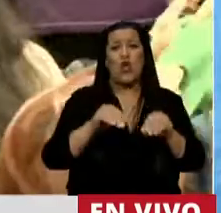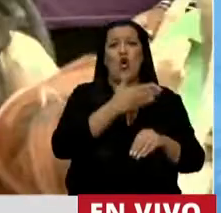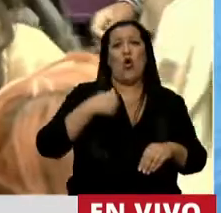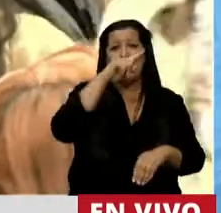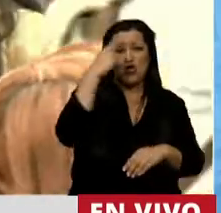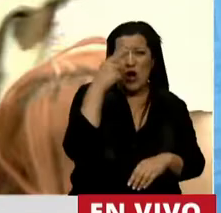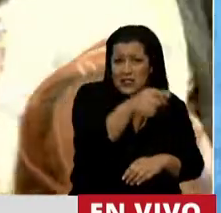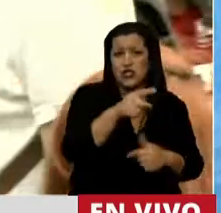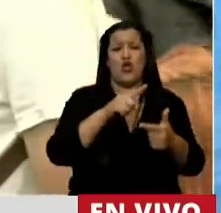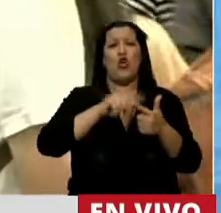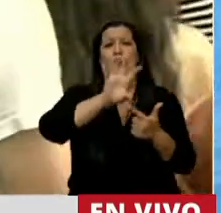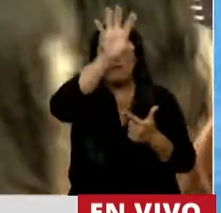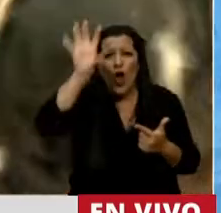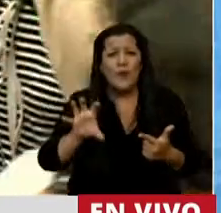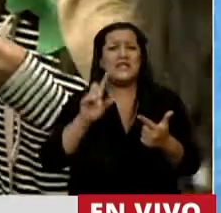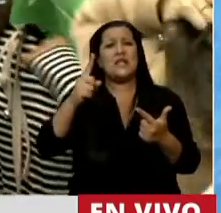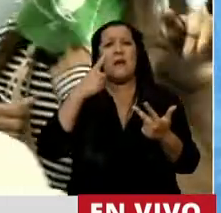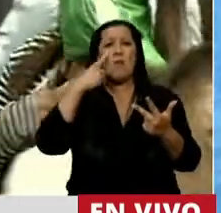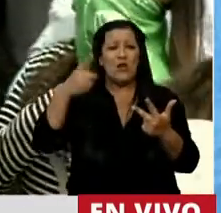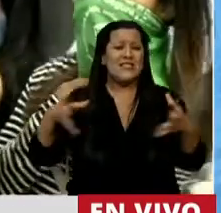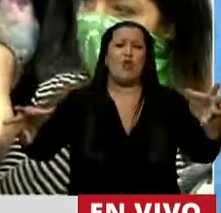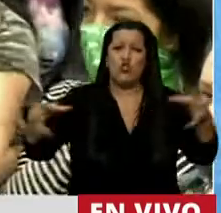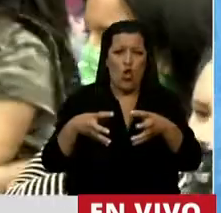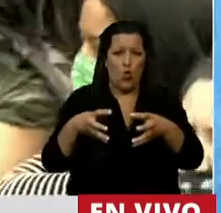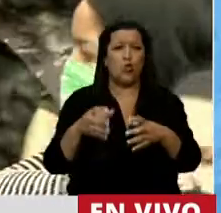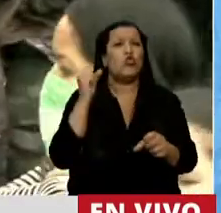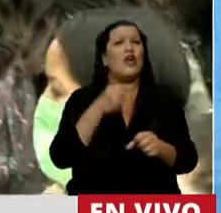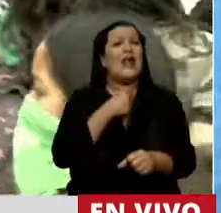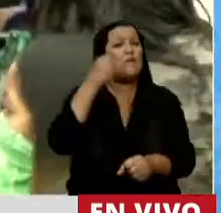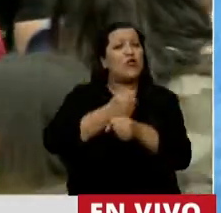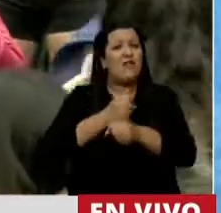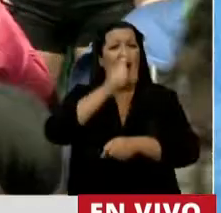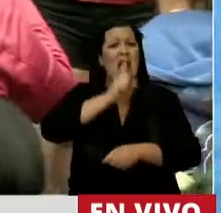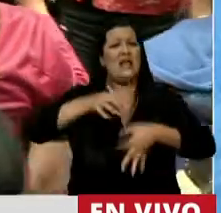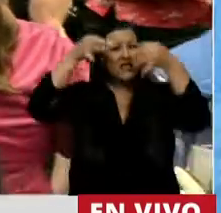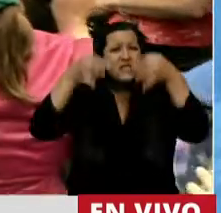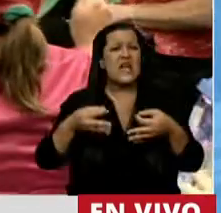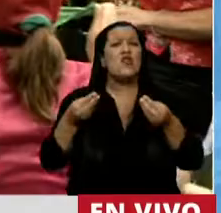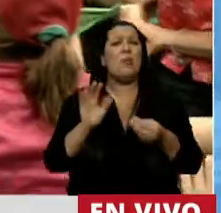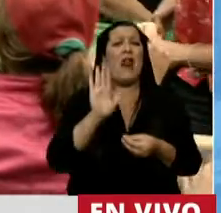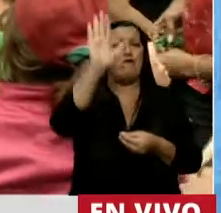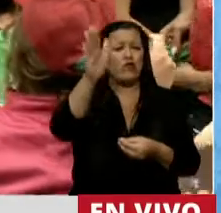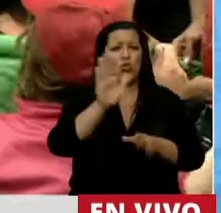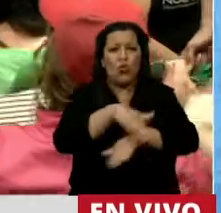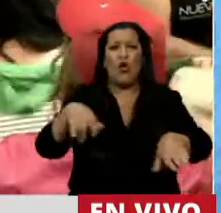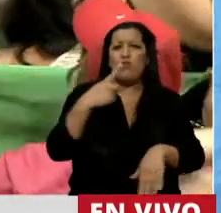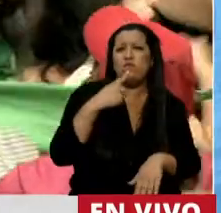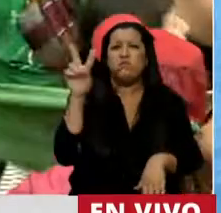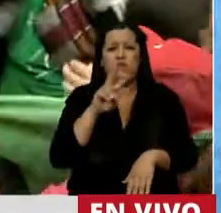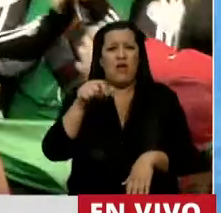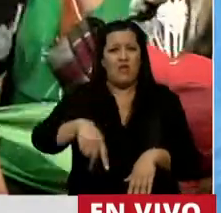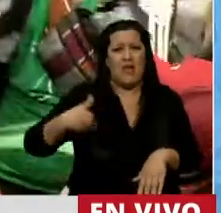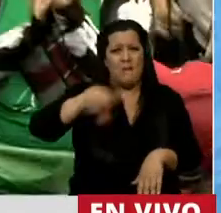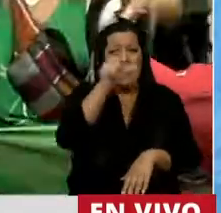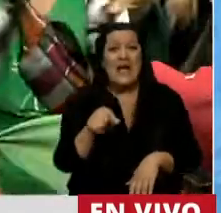Nación, de las provincias y de los municipios. Queremos trabajar seriamente para el futuro de las niñas y niños de nuestro país porque a